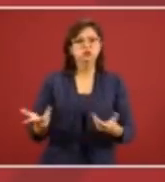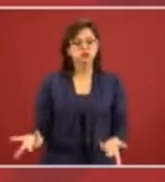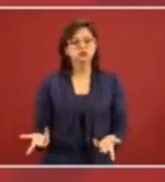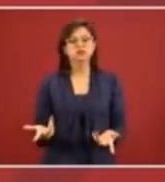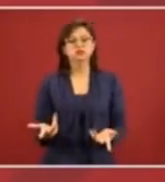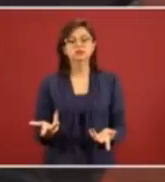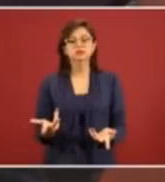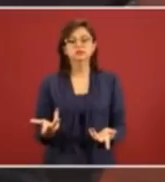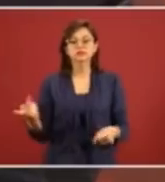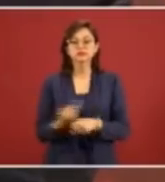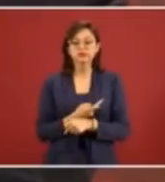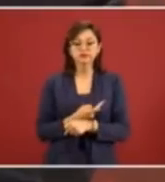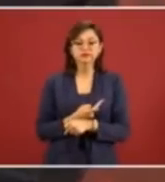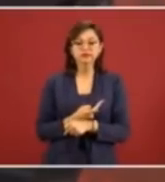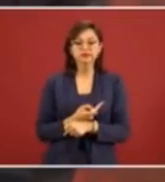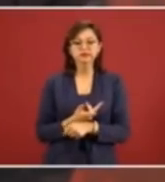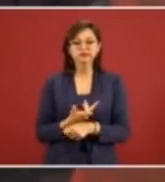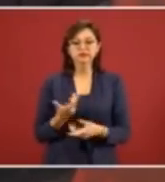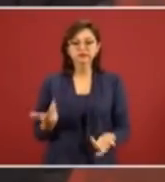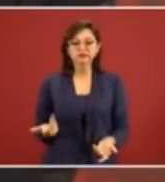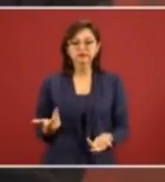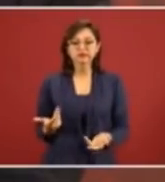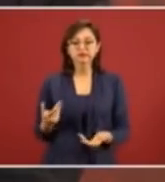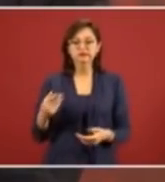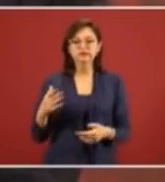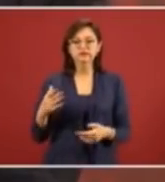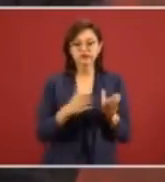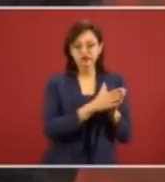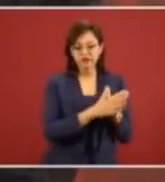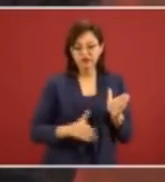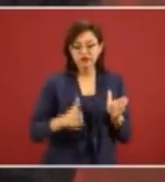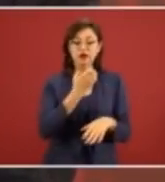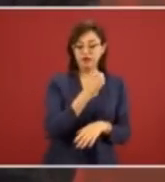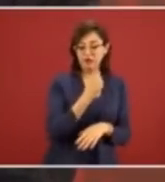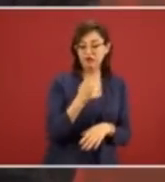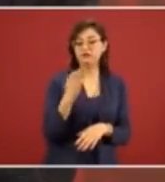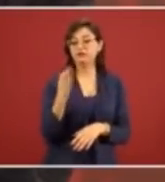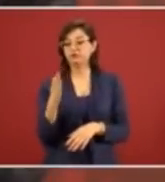está formalizado lo que ha sucedido en marzo,